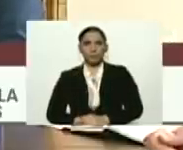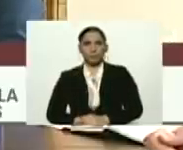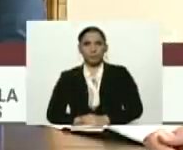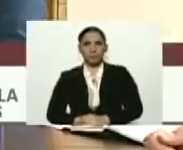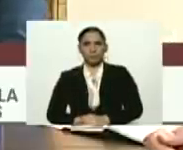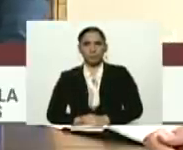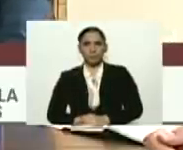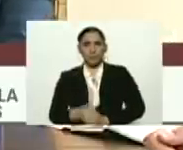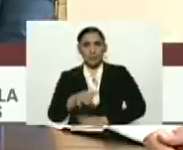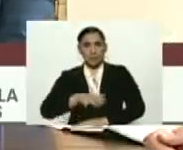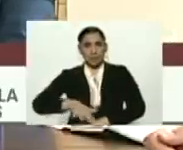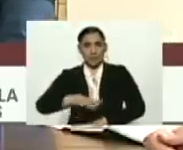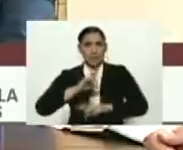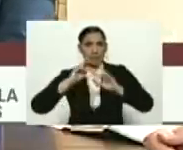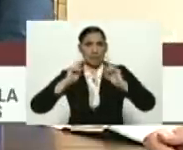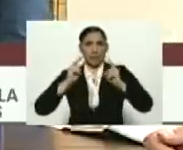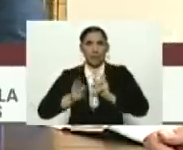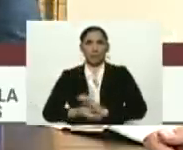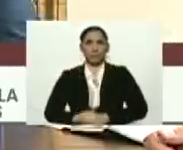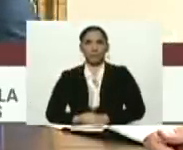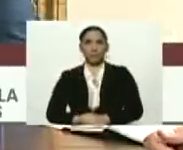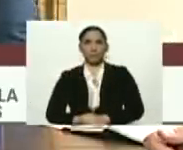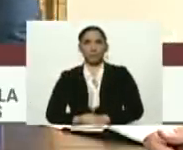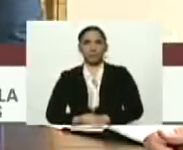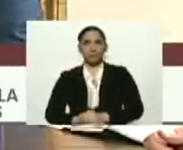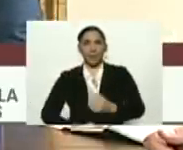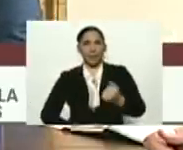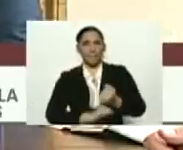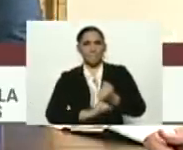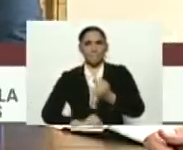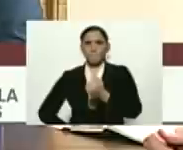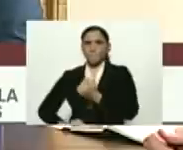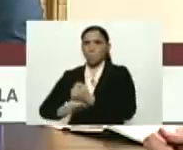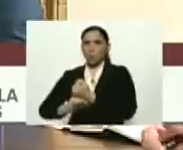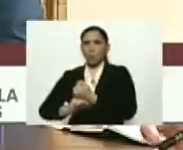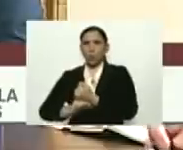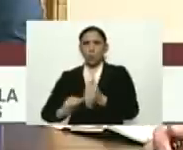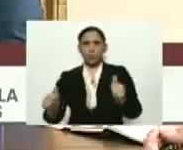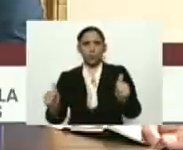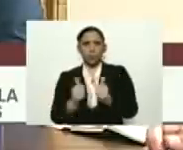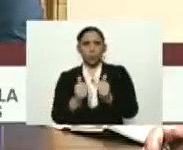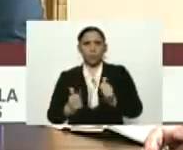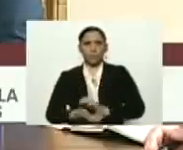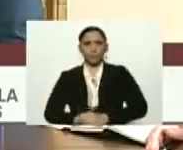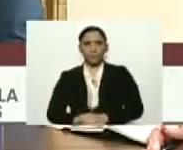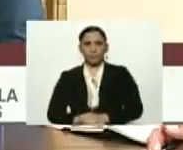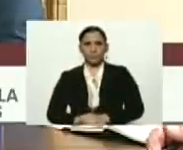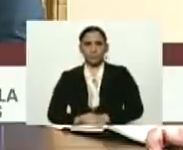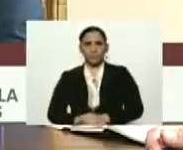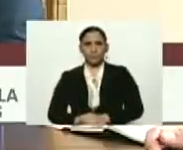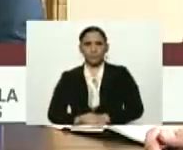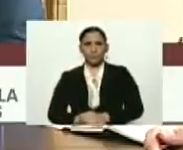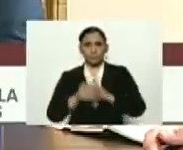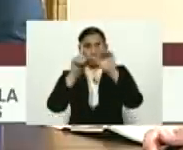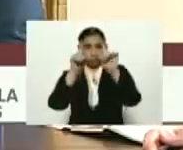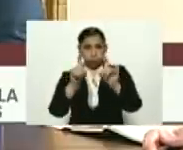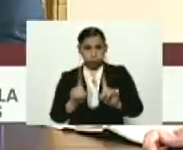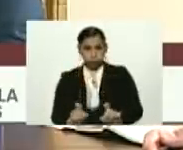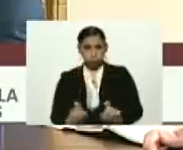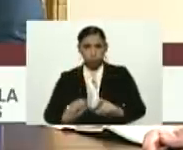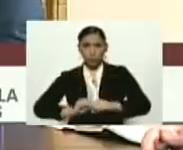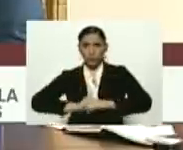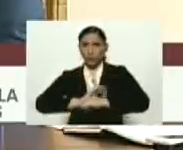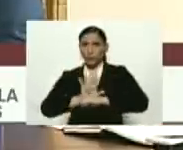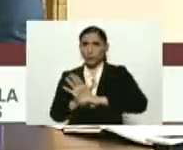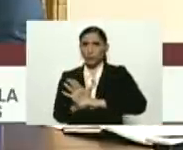En el campo del apoyo con los tests de pruebas del